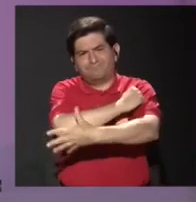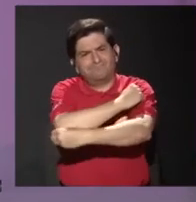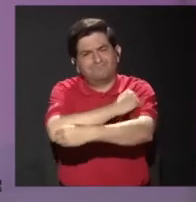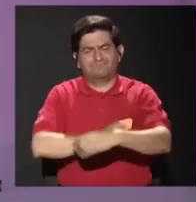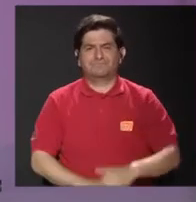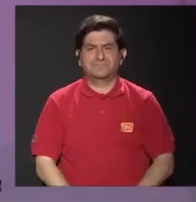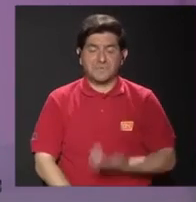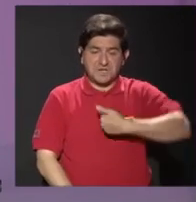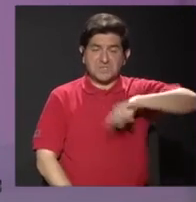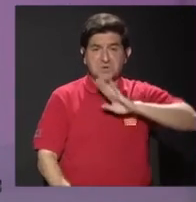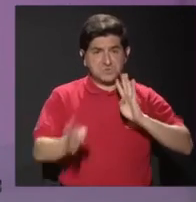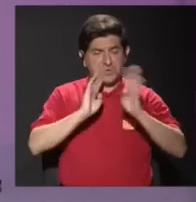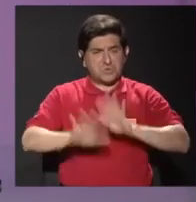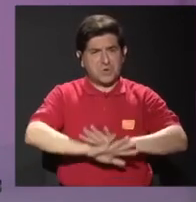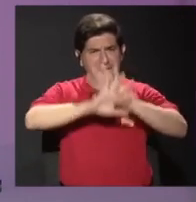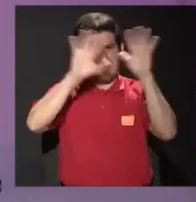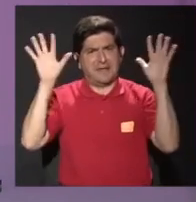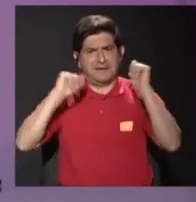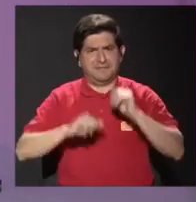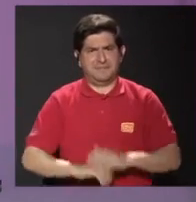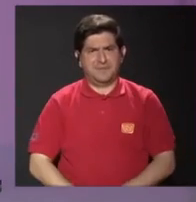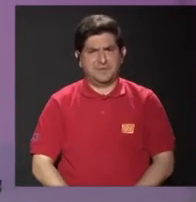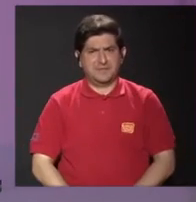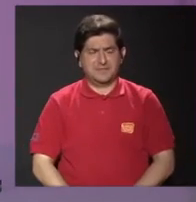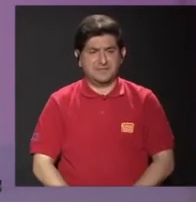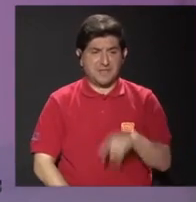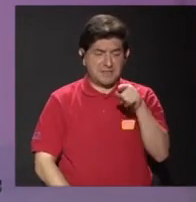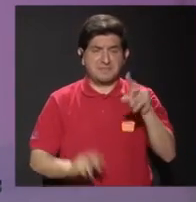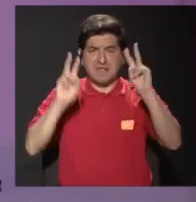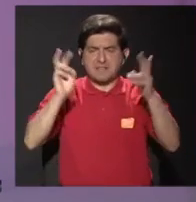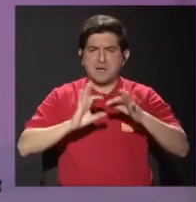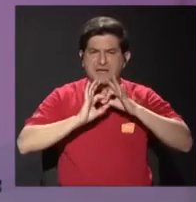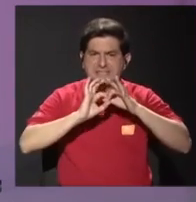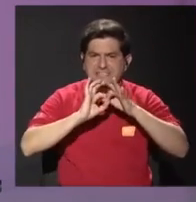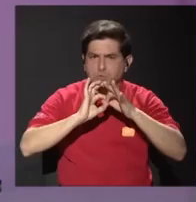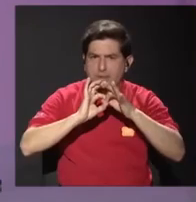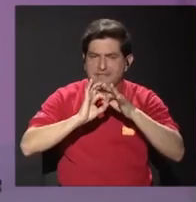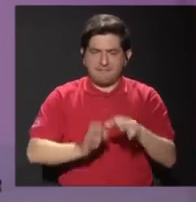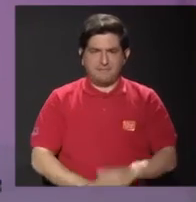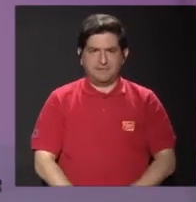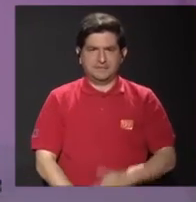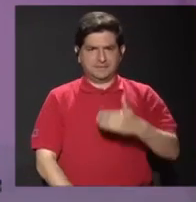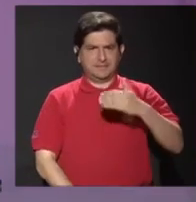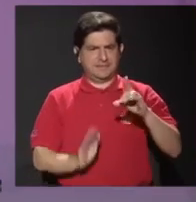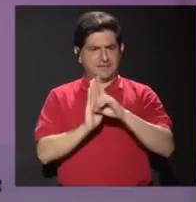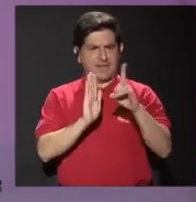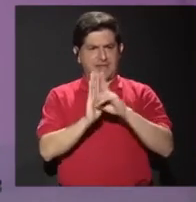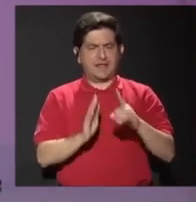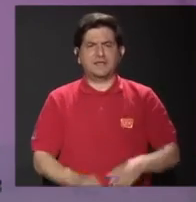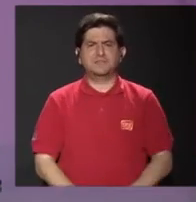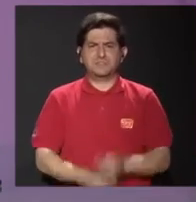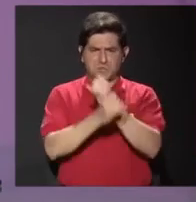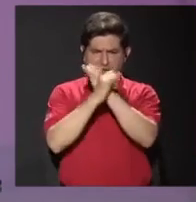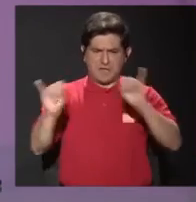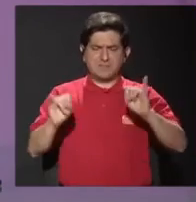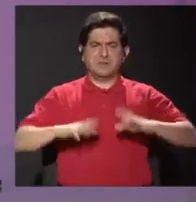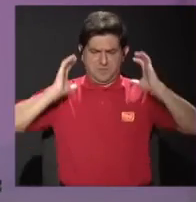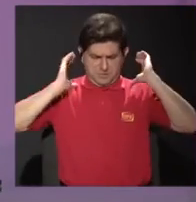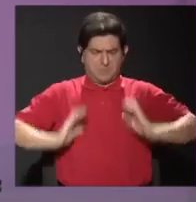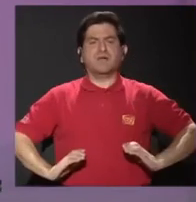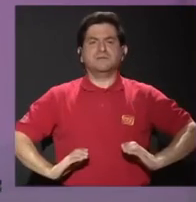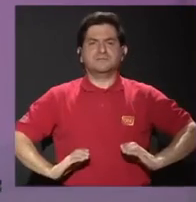si nosotros no hablamos con claridad sobre la sexualidad el derecho a la autonomía de nuestros propios cuerpos